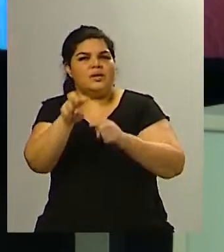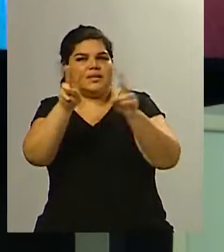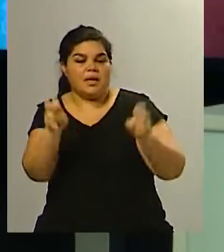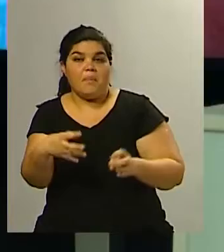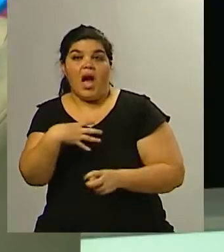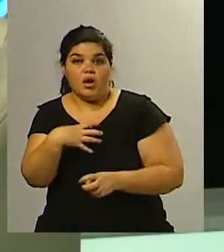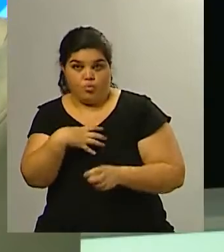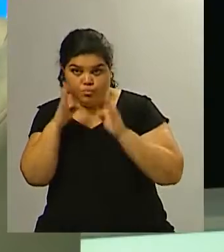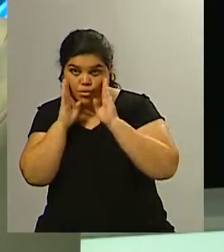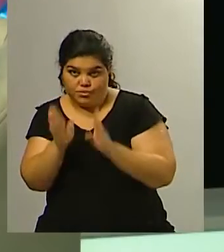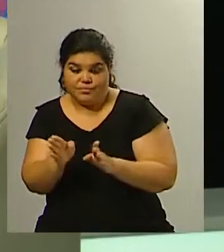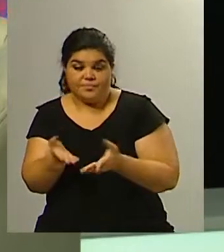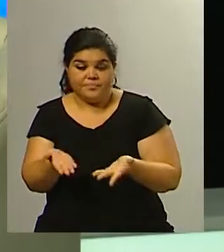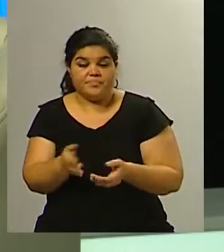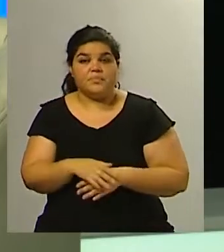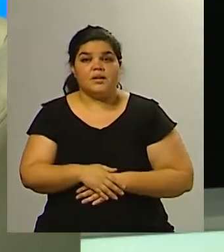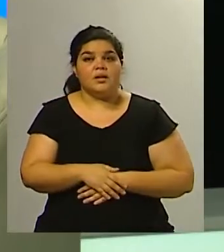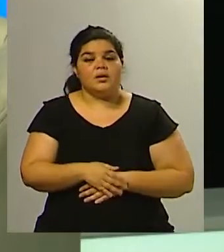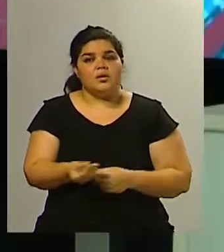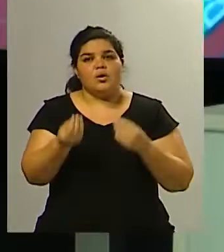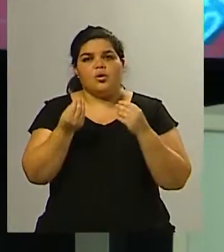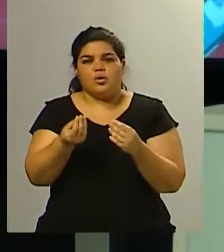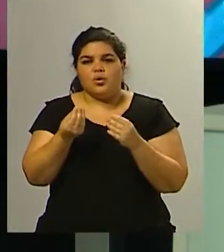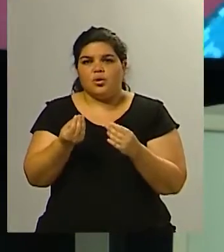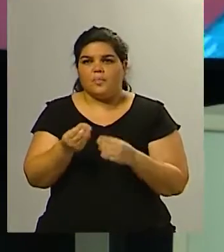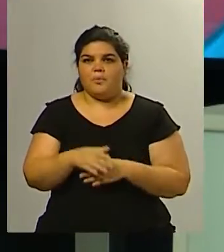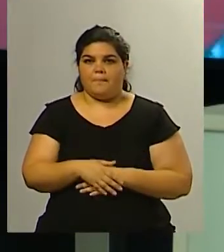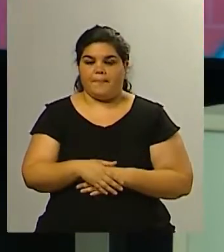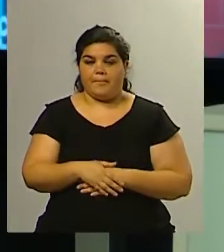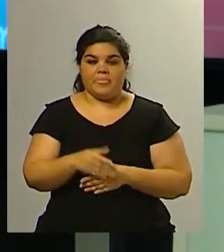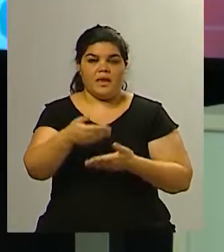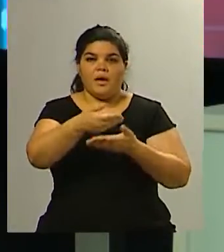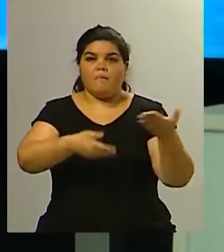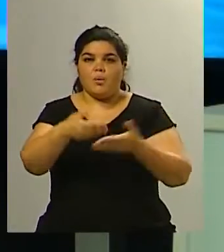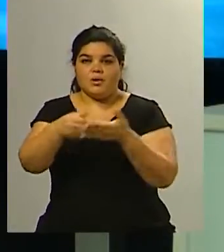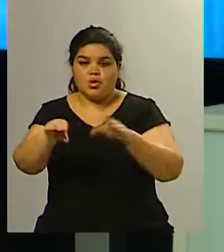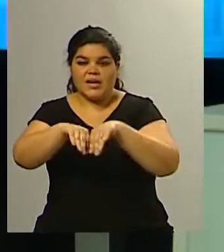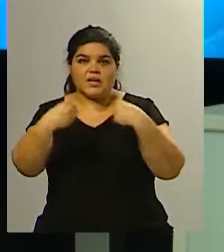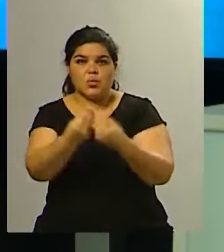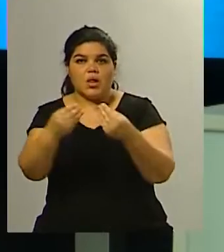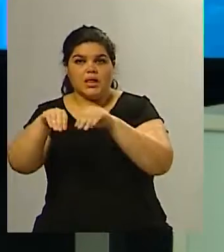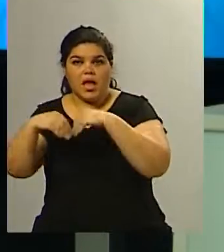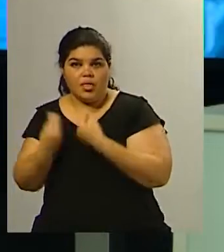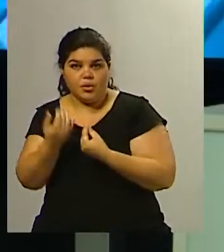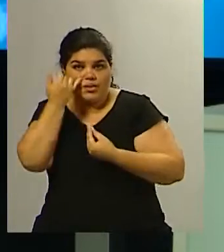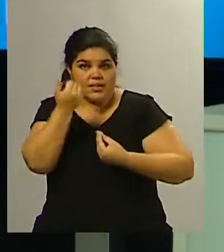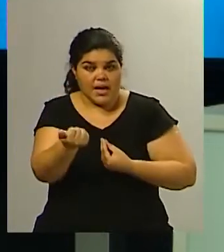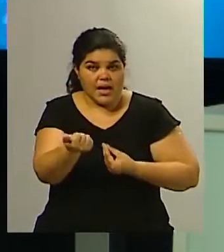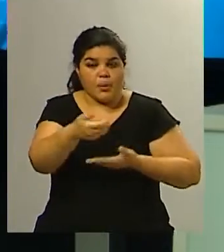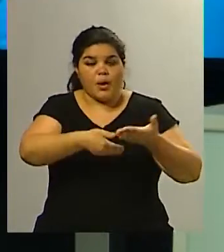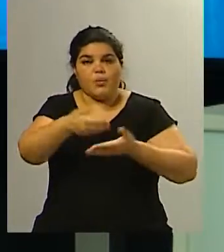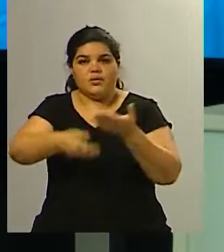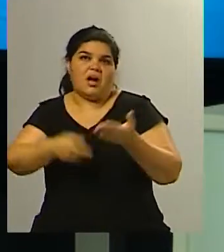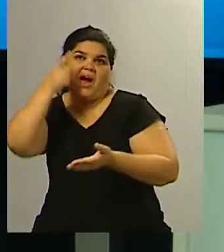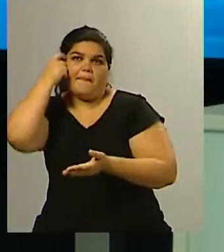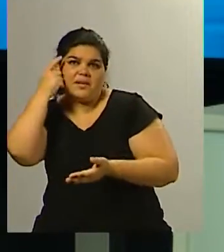alumnos. ¿Cómo ha sido el impacto a partir de los resultados en el sistema educativo de esas evaluaciones? Por caso el Aprender o